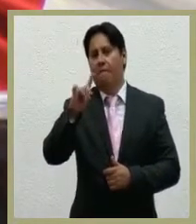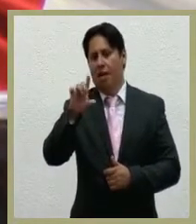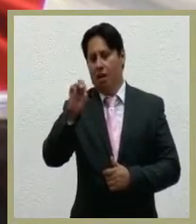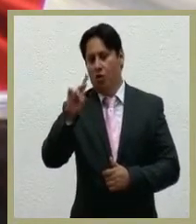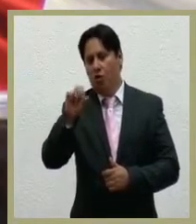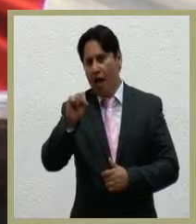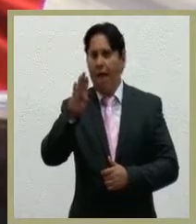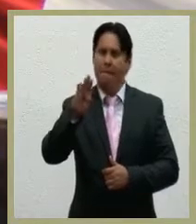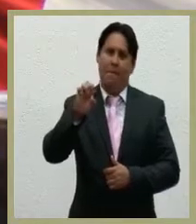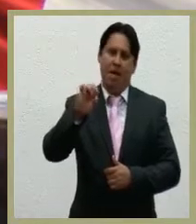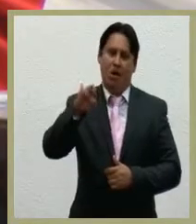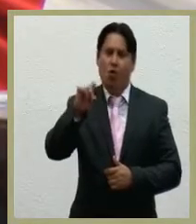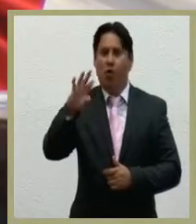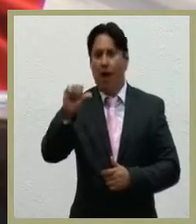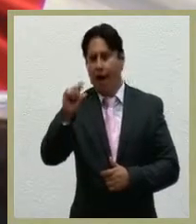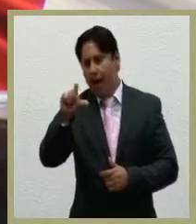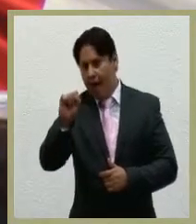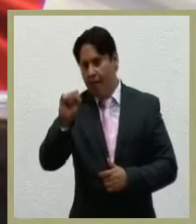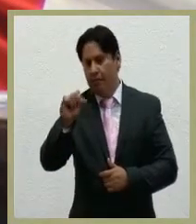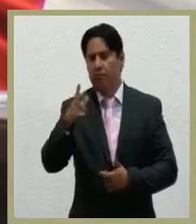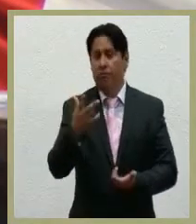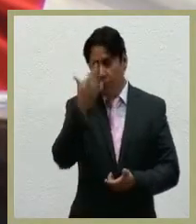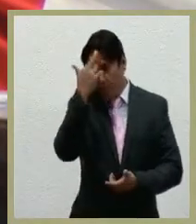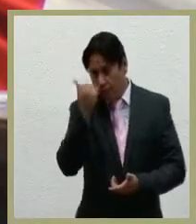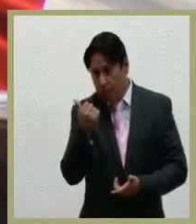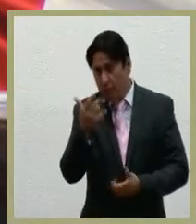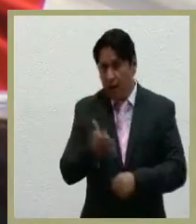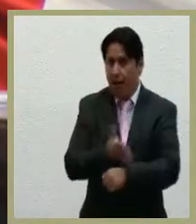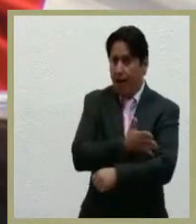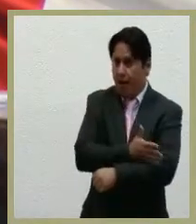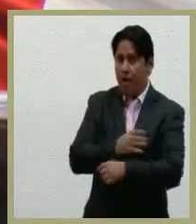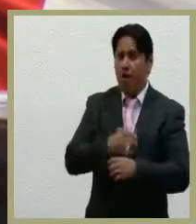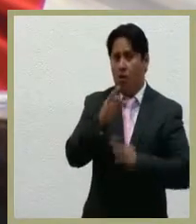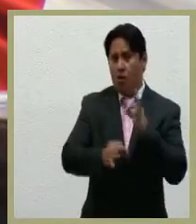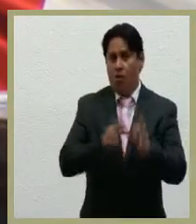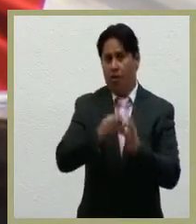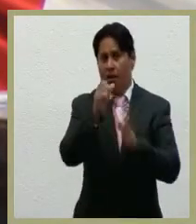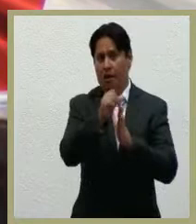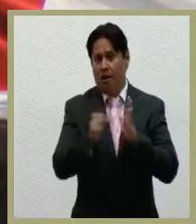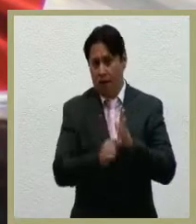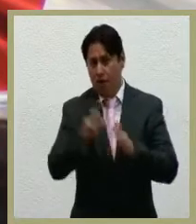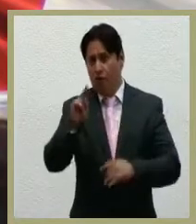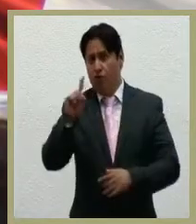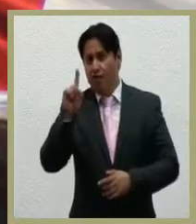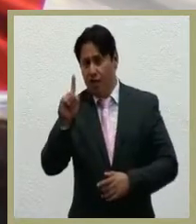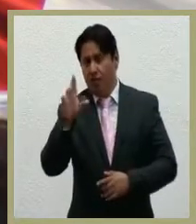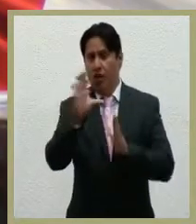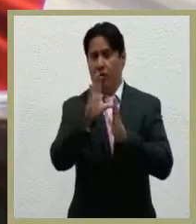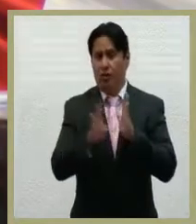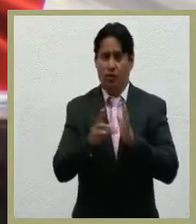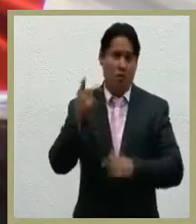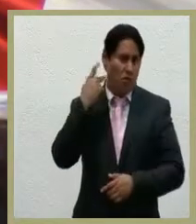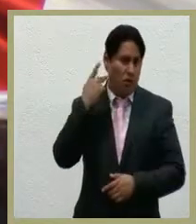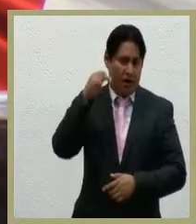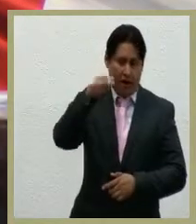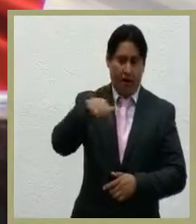Bejucal de Ocampo. En razón a lo anterior y en cumplimiento al artículo 81 de la Constitución Política del